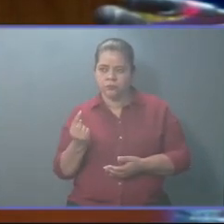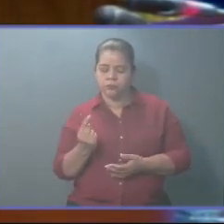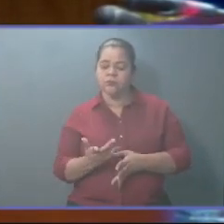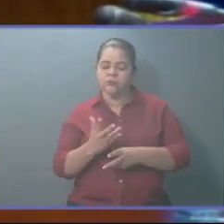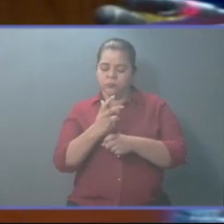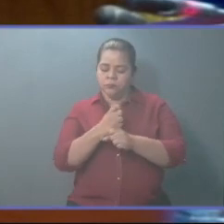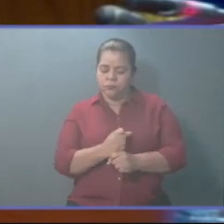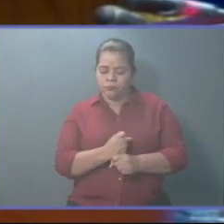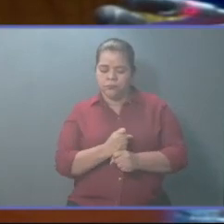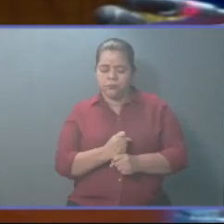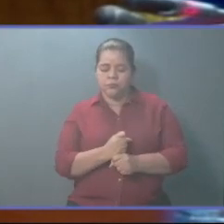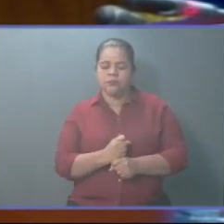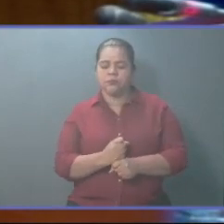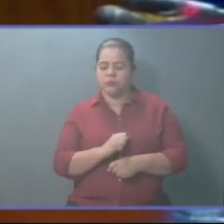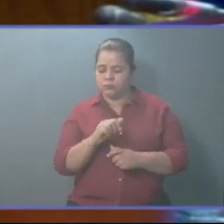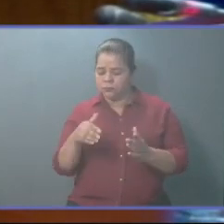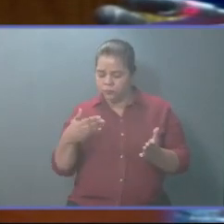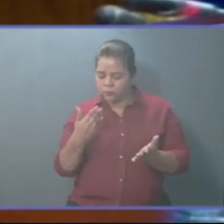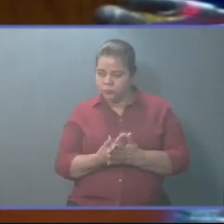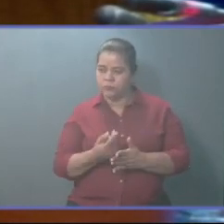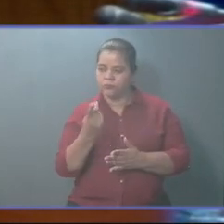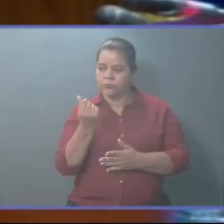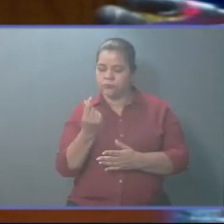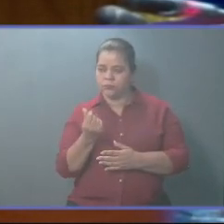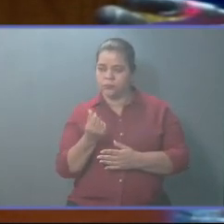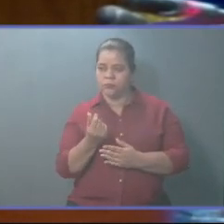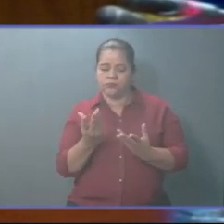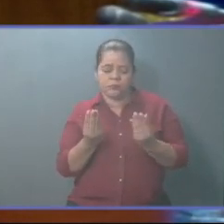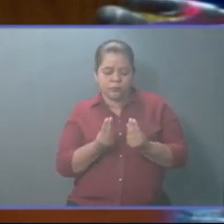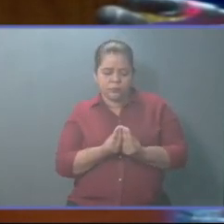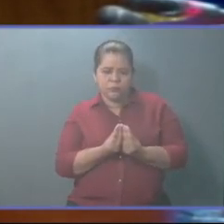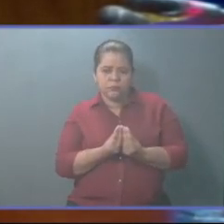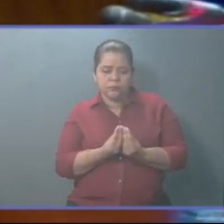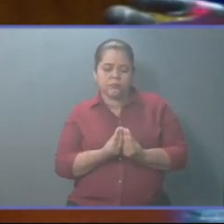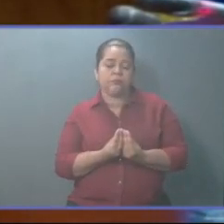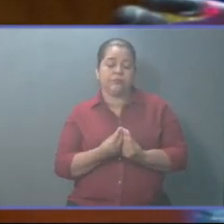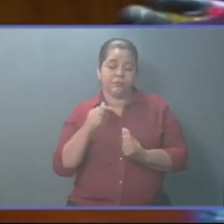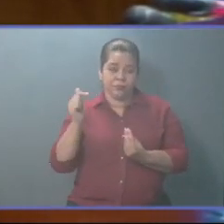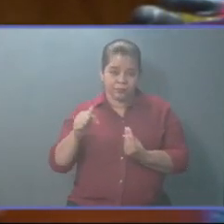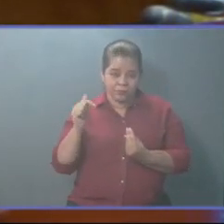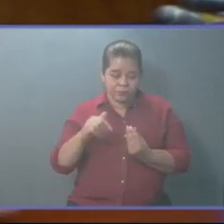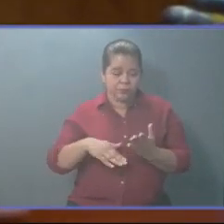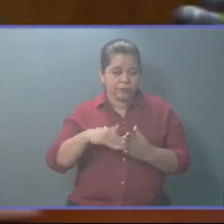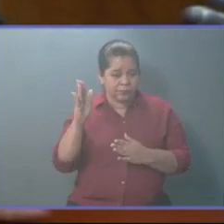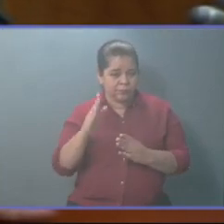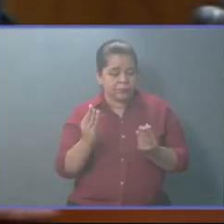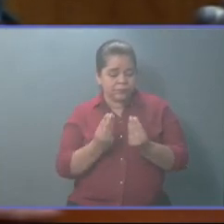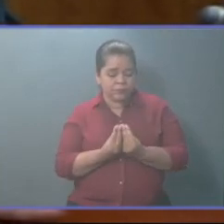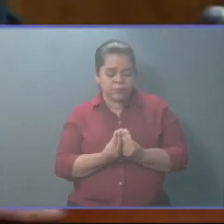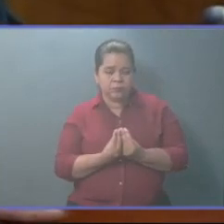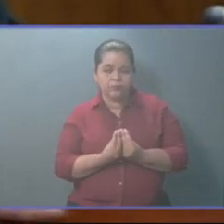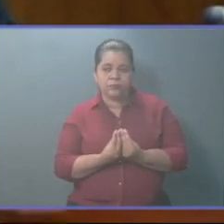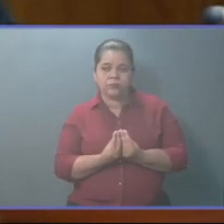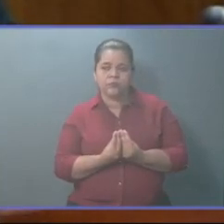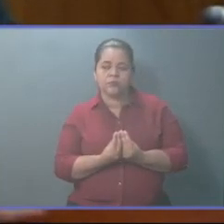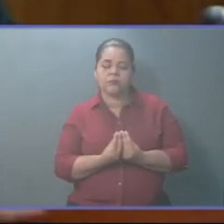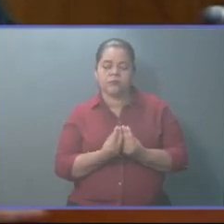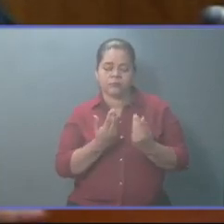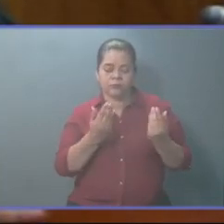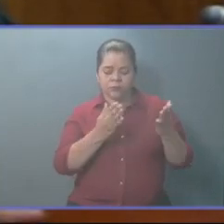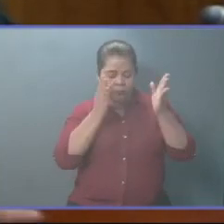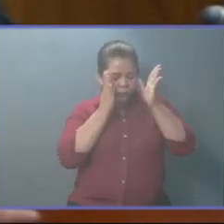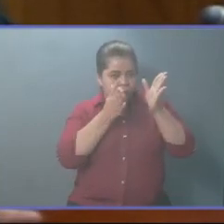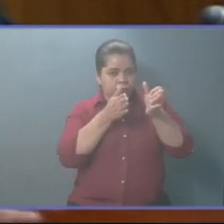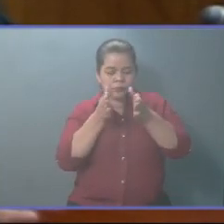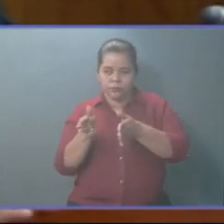Garantizar que los recursos que son escasos, y hoy más que nunca van a ser más escasos, vayan